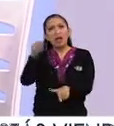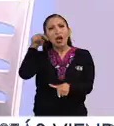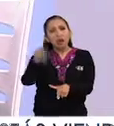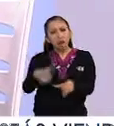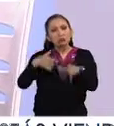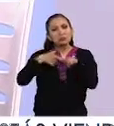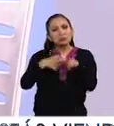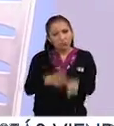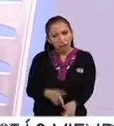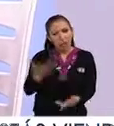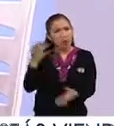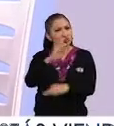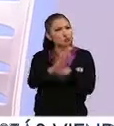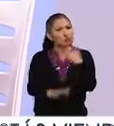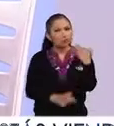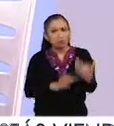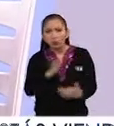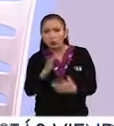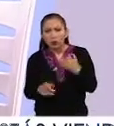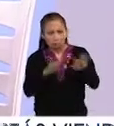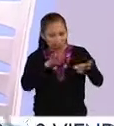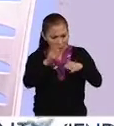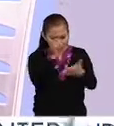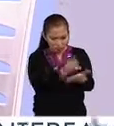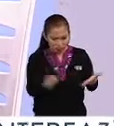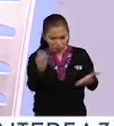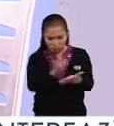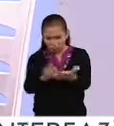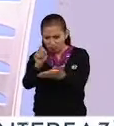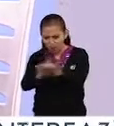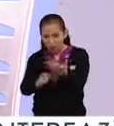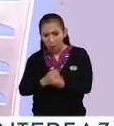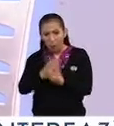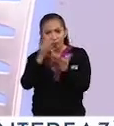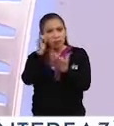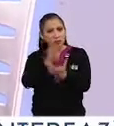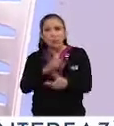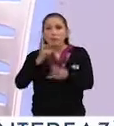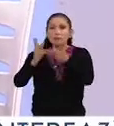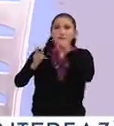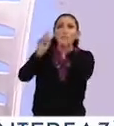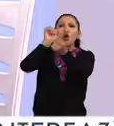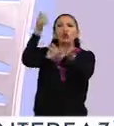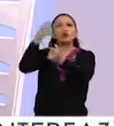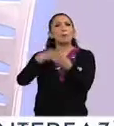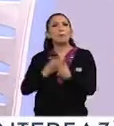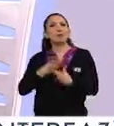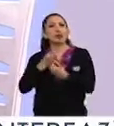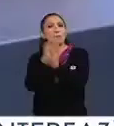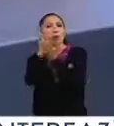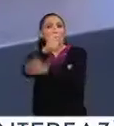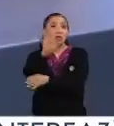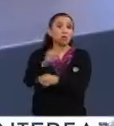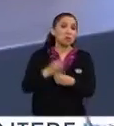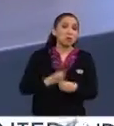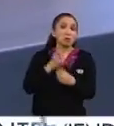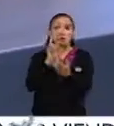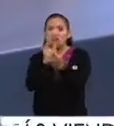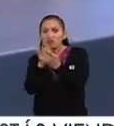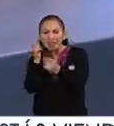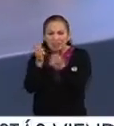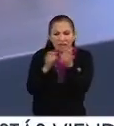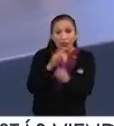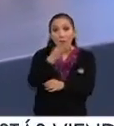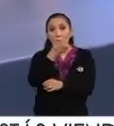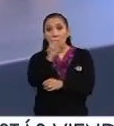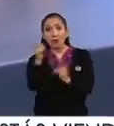ha mantenido todo trabajo de escritura, todo poeta siempre está dialogando con otros poetas, estén vivos o estén muertos. En el